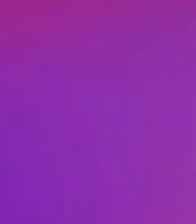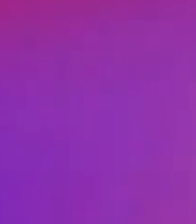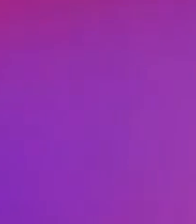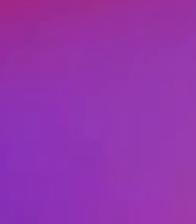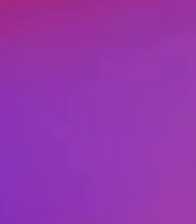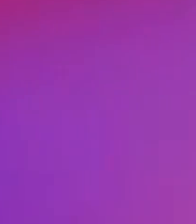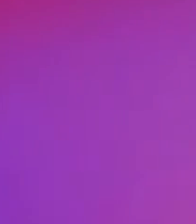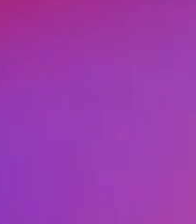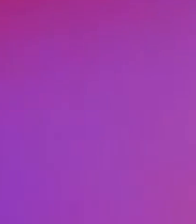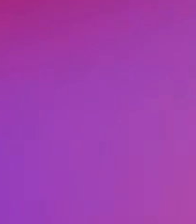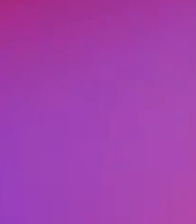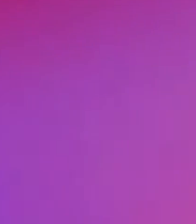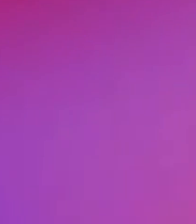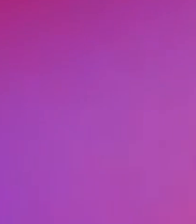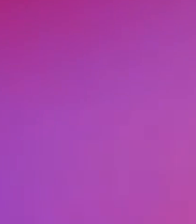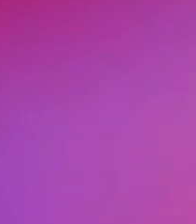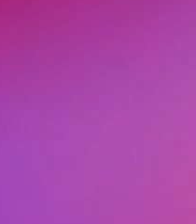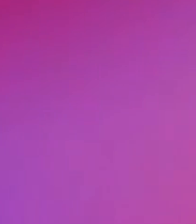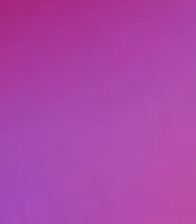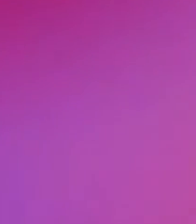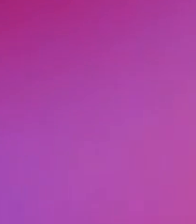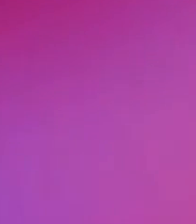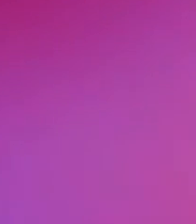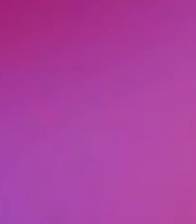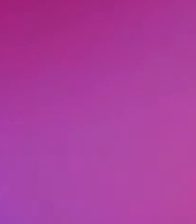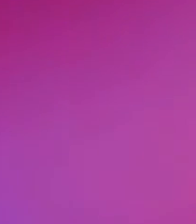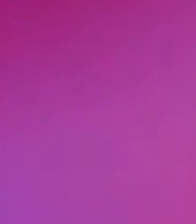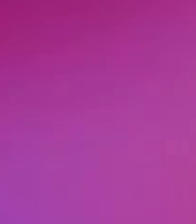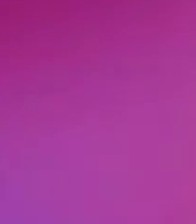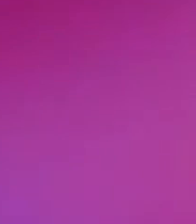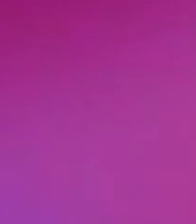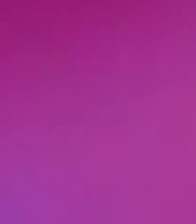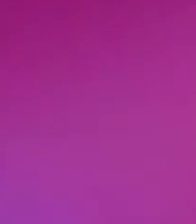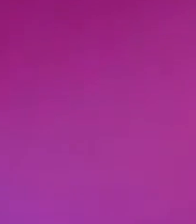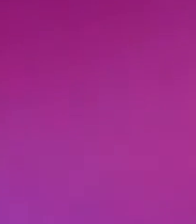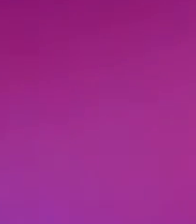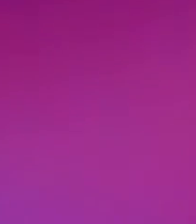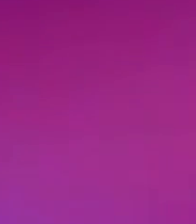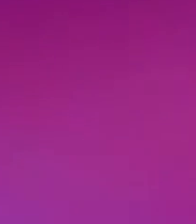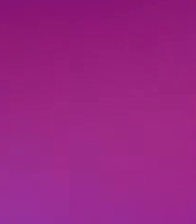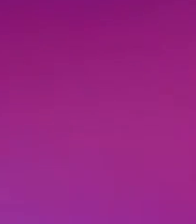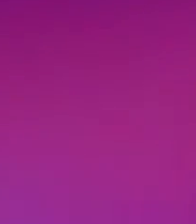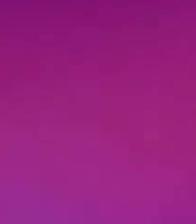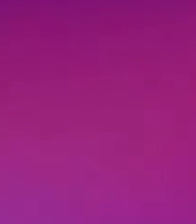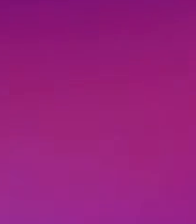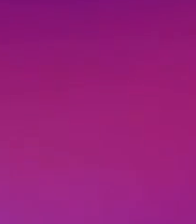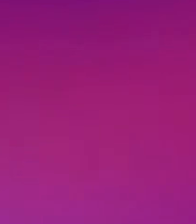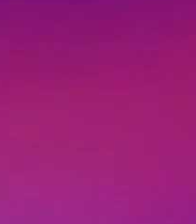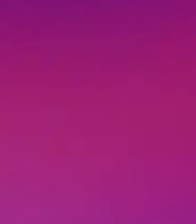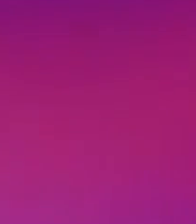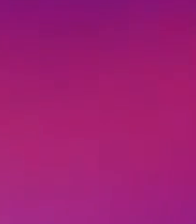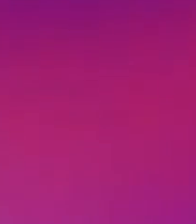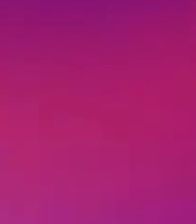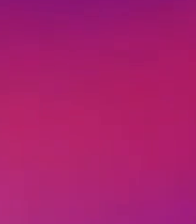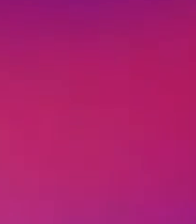necesitas ayuda, llama al Centro de Apoyo Pedagógico a Distancia. El número de teléfono para secundaria es el